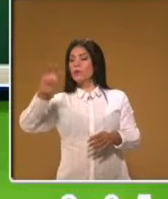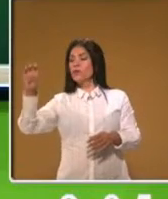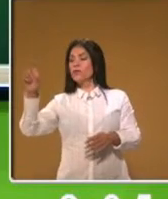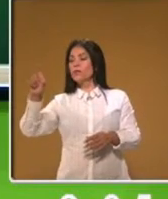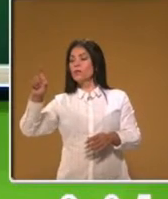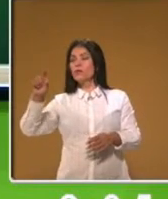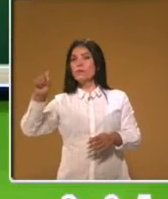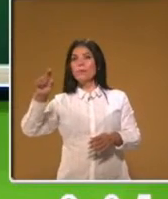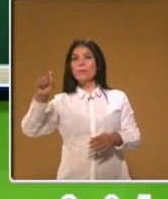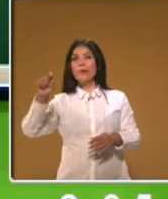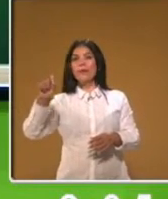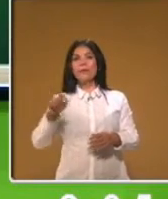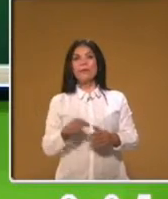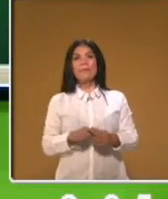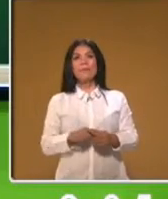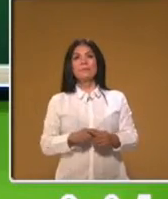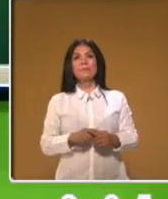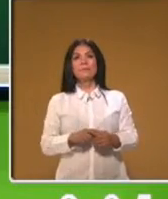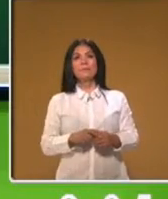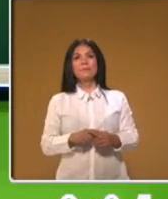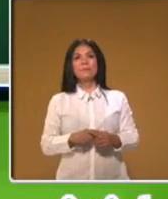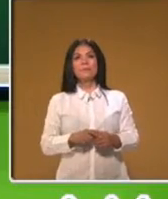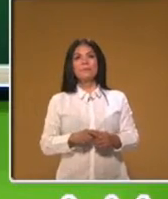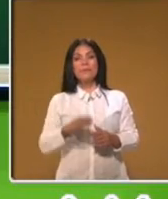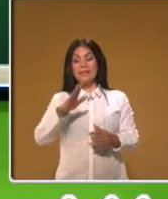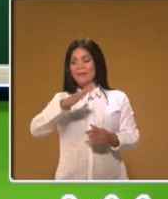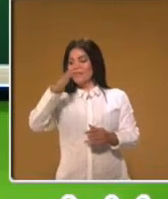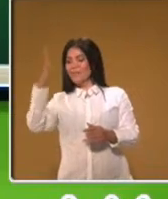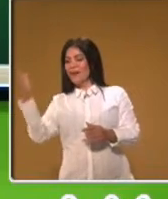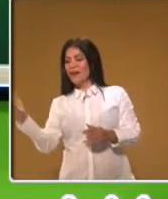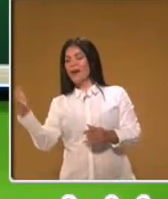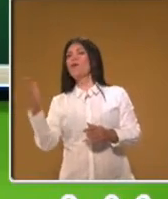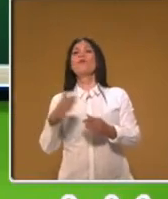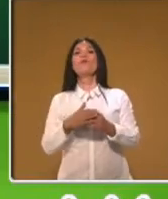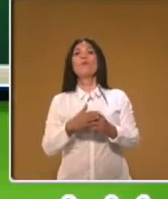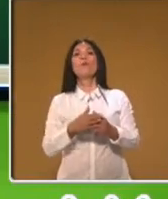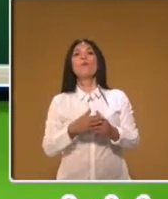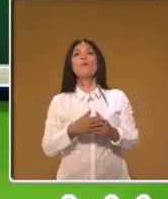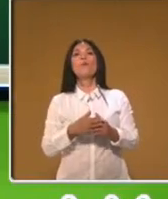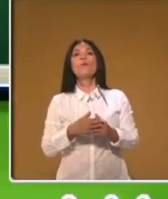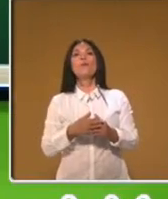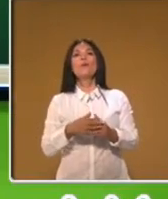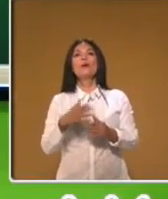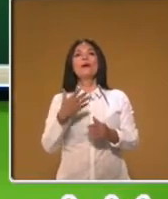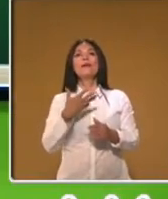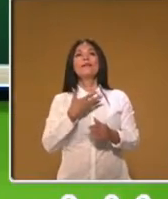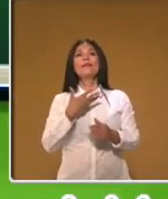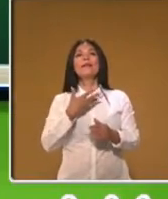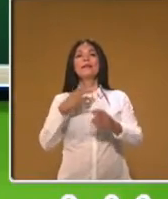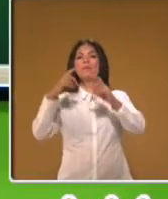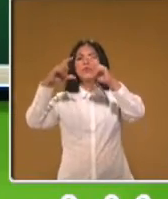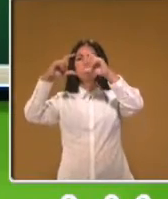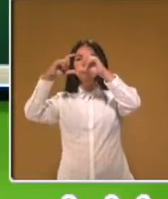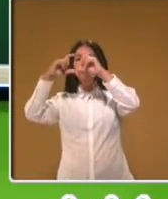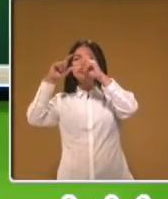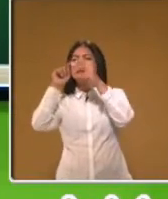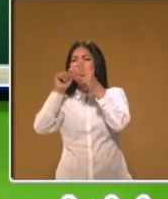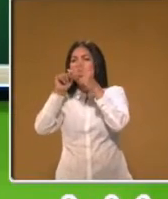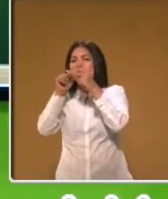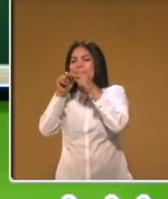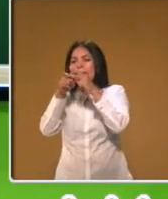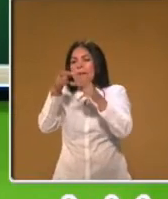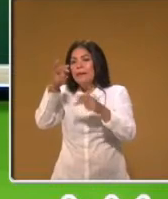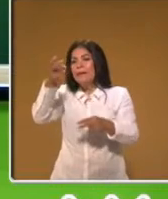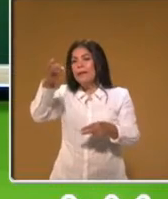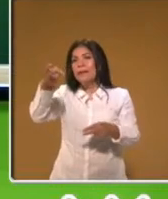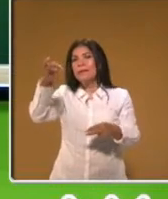a continuación. En el lado izquierdo de esta pantalla tenemos las ecuaciones originales, las puse ahí para que